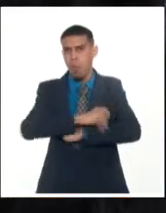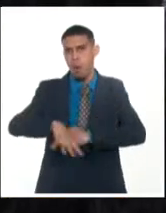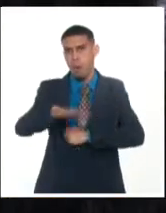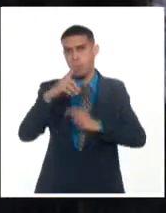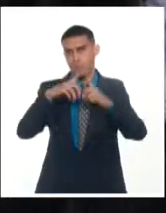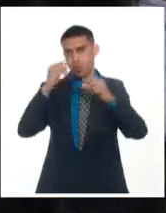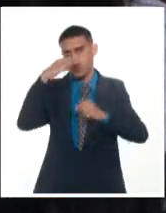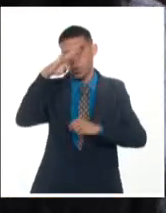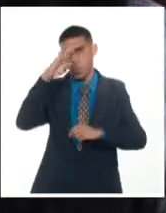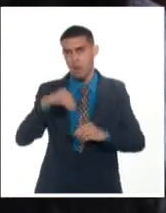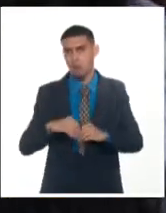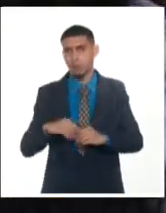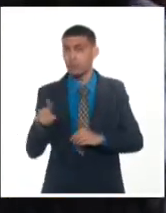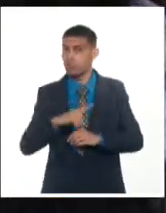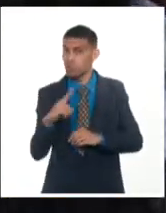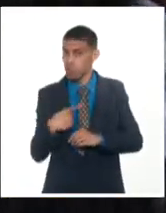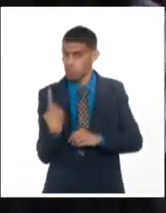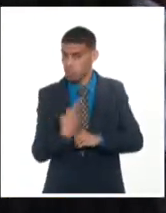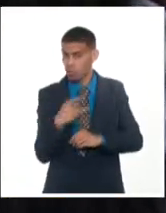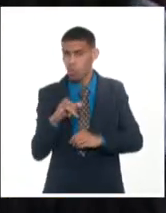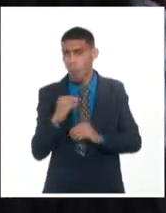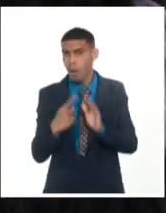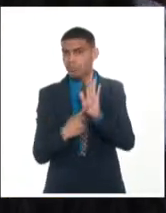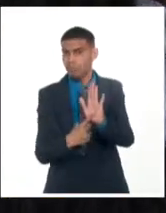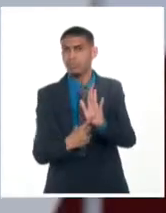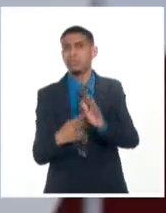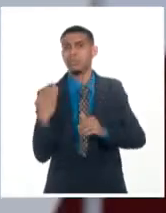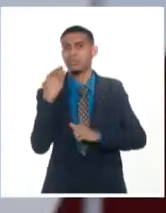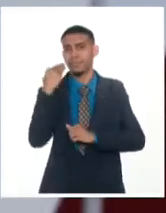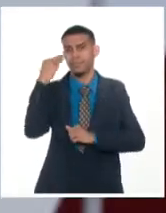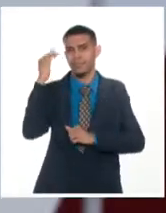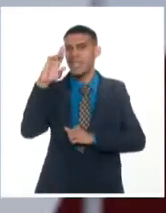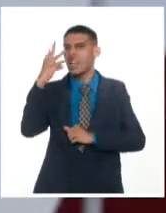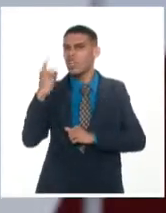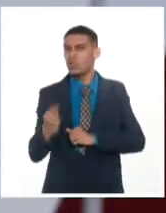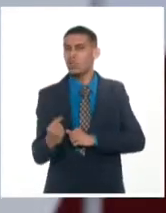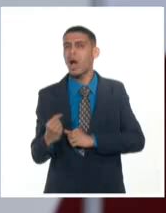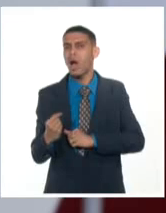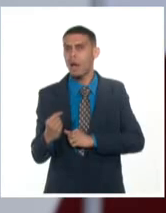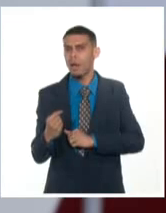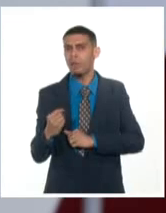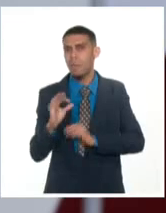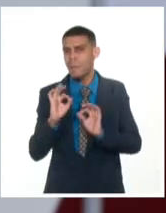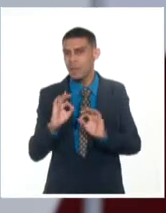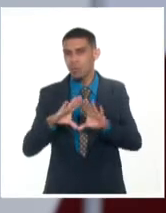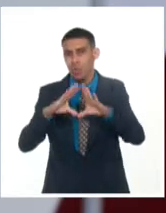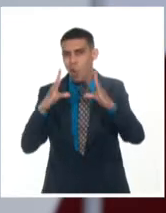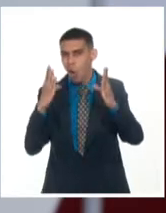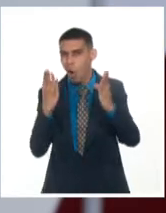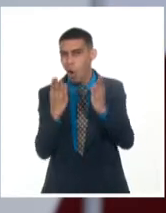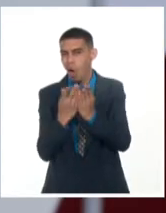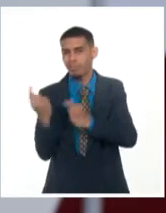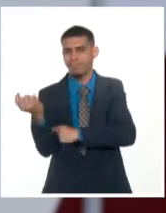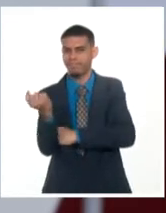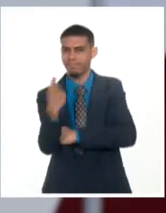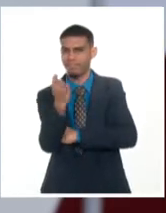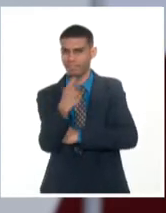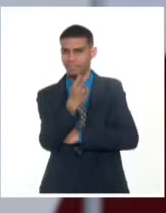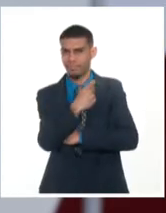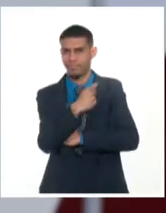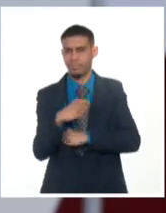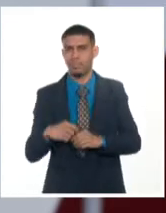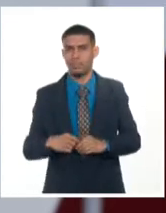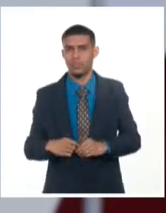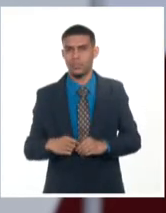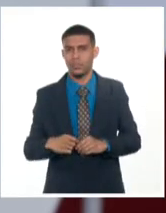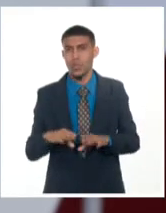estamos mostrando esa potencialidad, que es el resultado del sistema de enseñanza nuestro. La mayoría de los que están presentes aquí